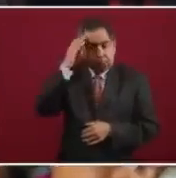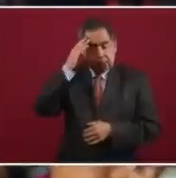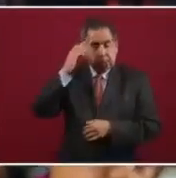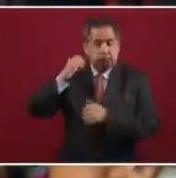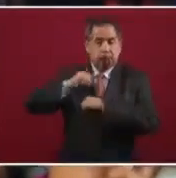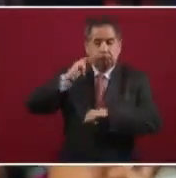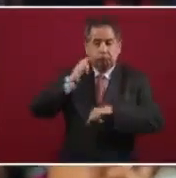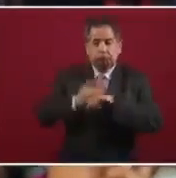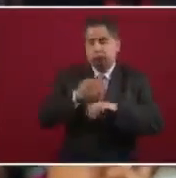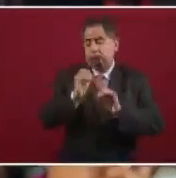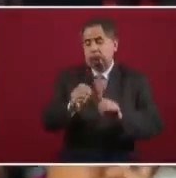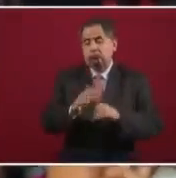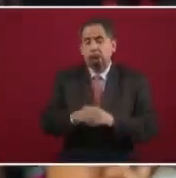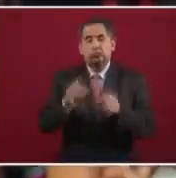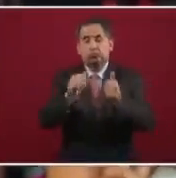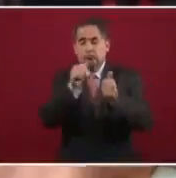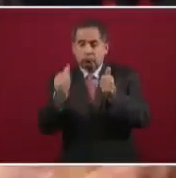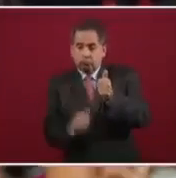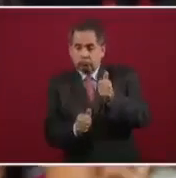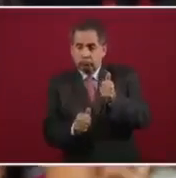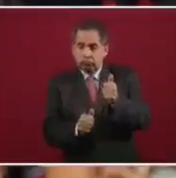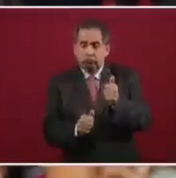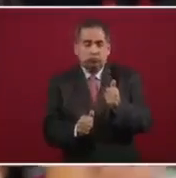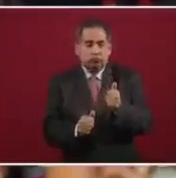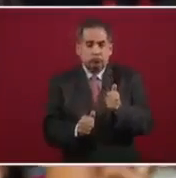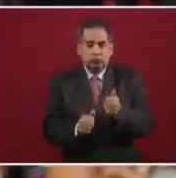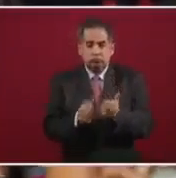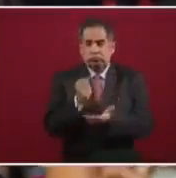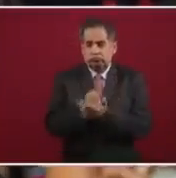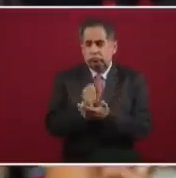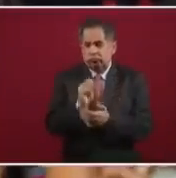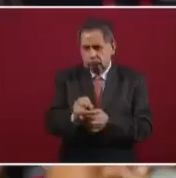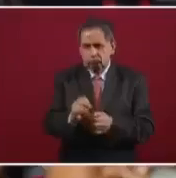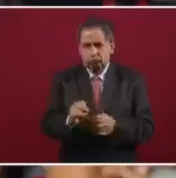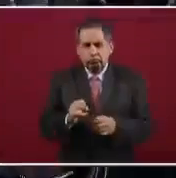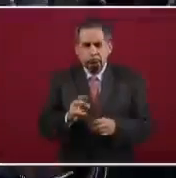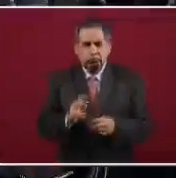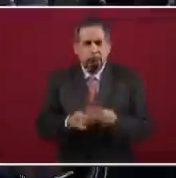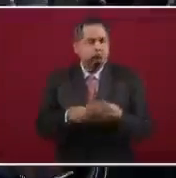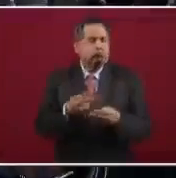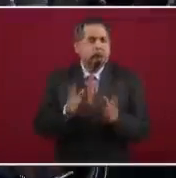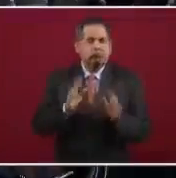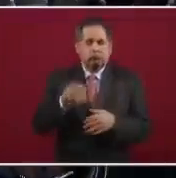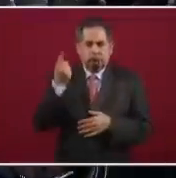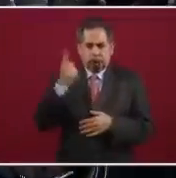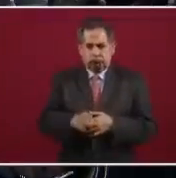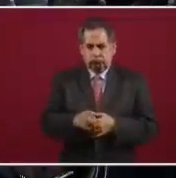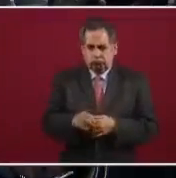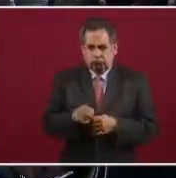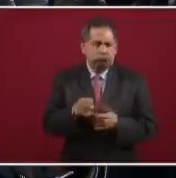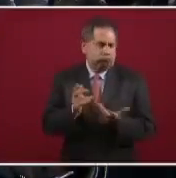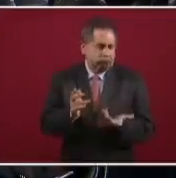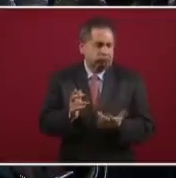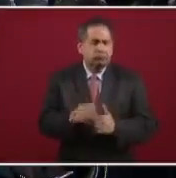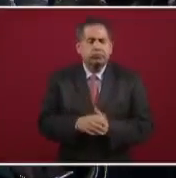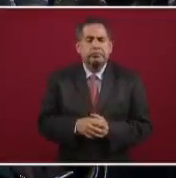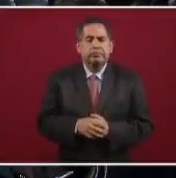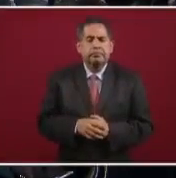un inferior le avala una instrucción, quiere decir que es una orden. Sin embargo,